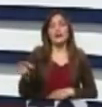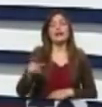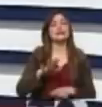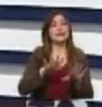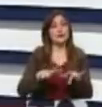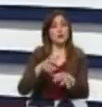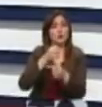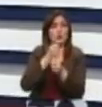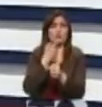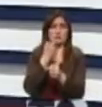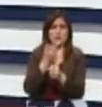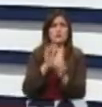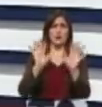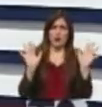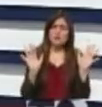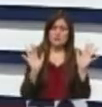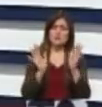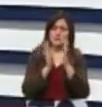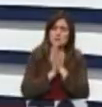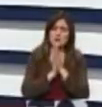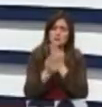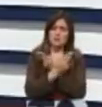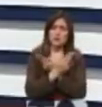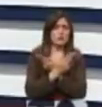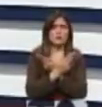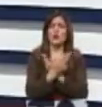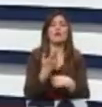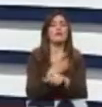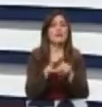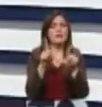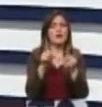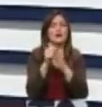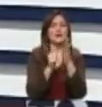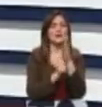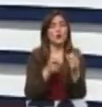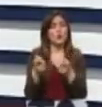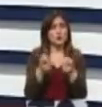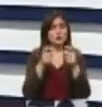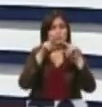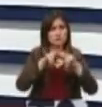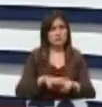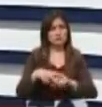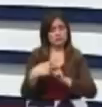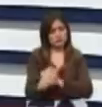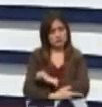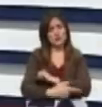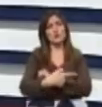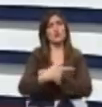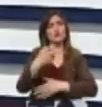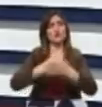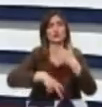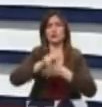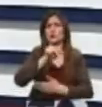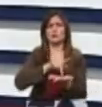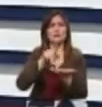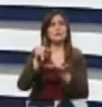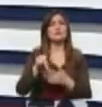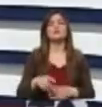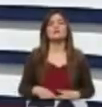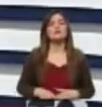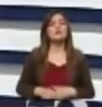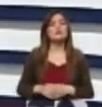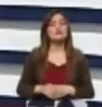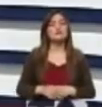Zapata, secretario de Seguridad, y indicó que pedirá a la Agencia de Regulación y Control que revise esas sanciones y las multas económicas que han sido